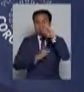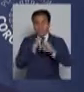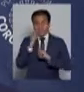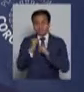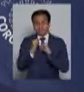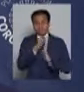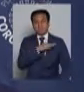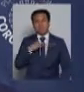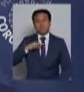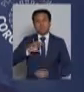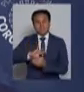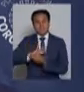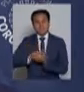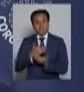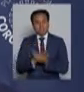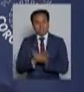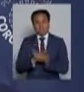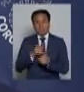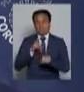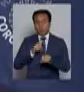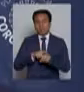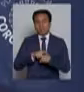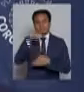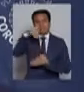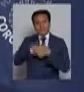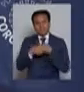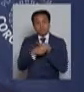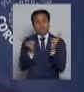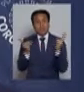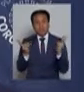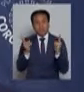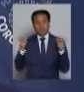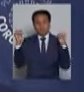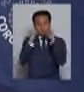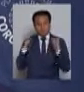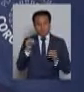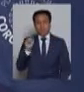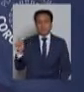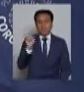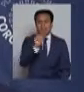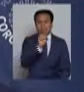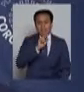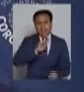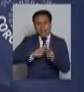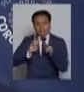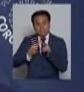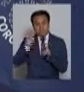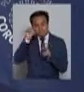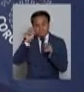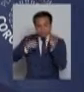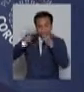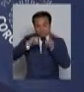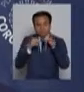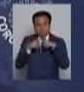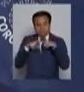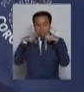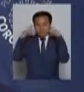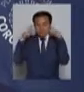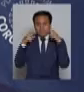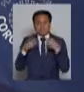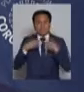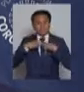del Ministerio de Salud en horas de hoy día en la tarde para que cada cual pueda fabricar mascarillas de